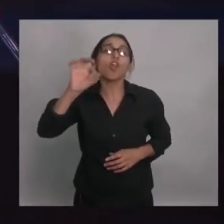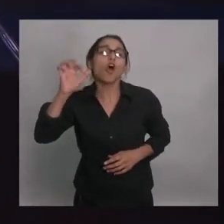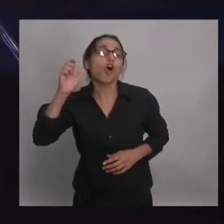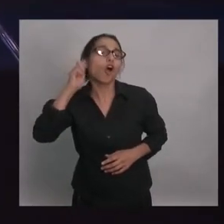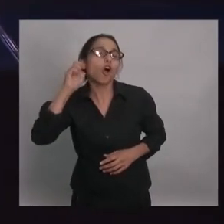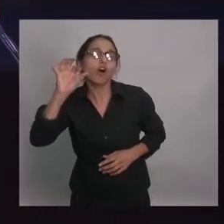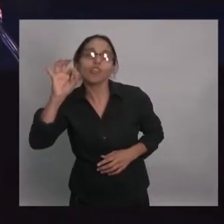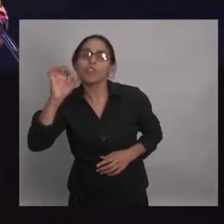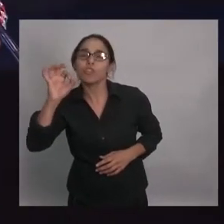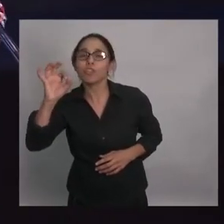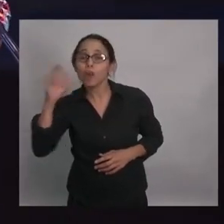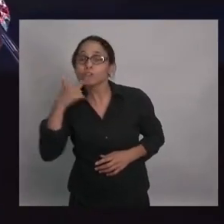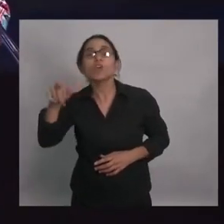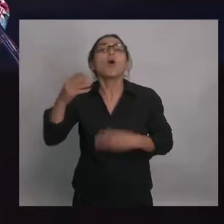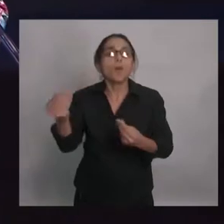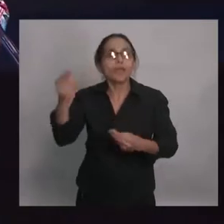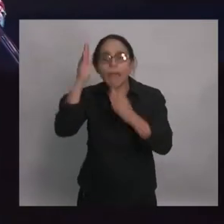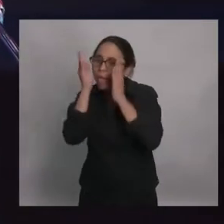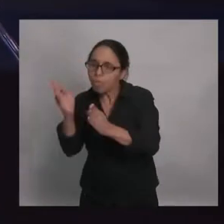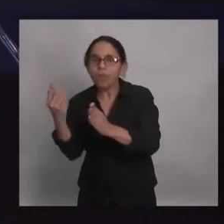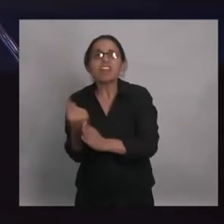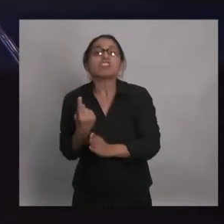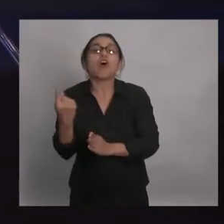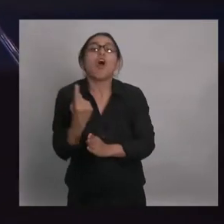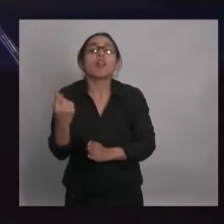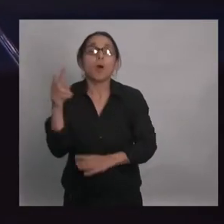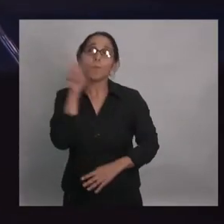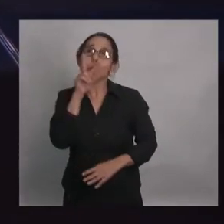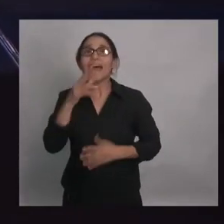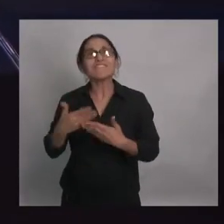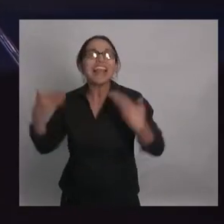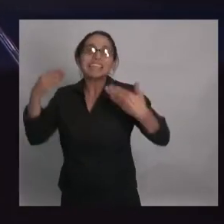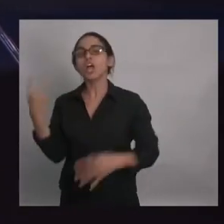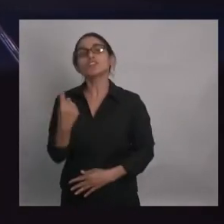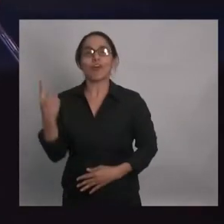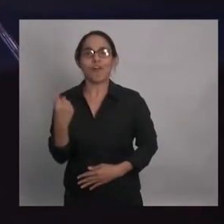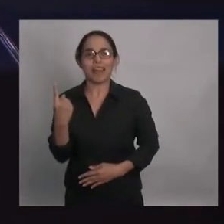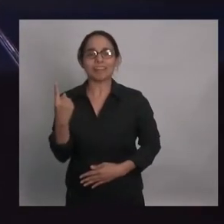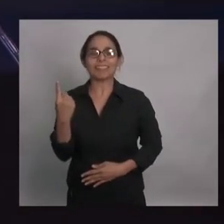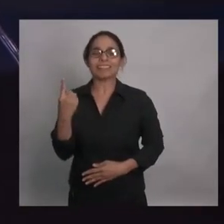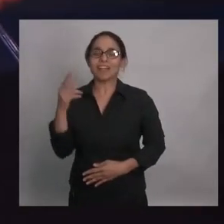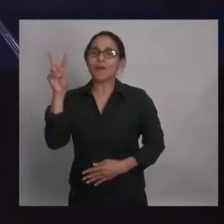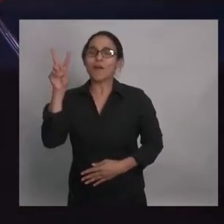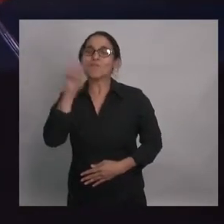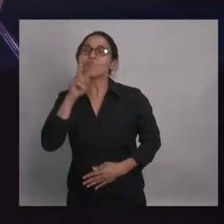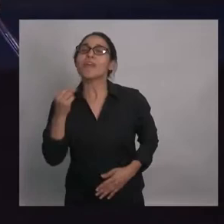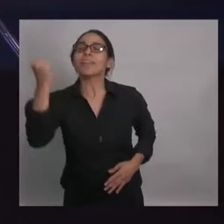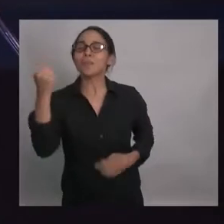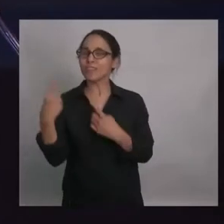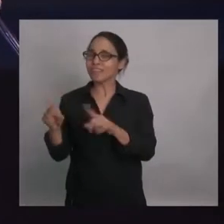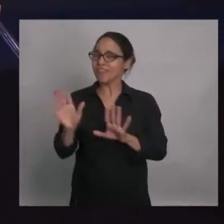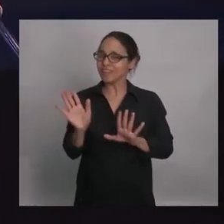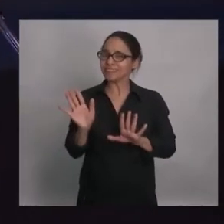de la felicidad individual de las mujeres pero a todas nos